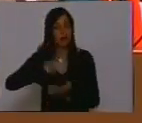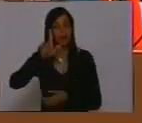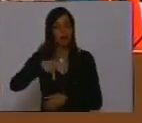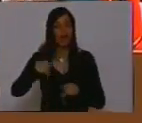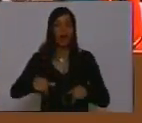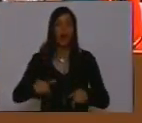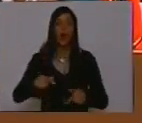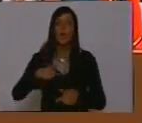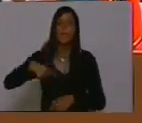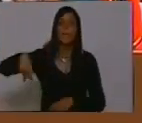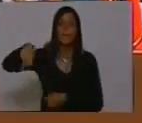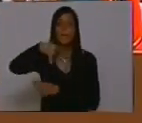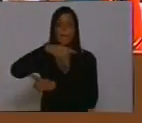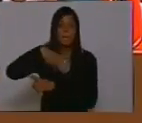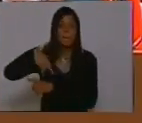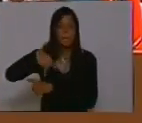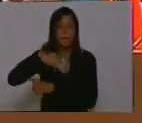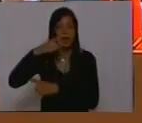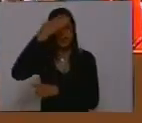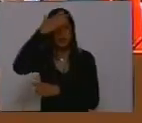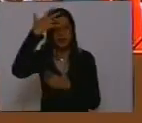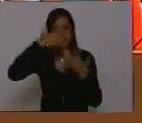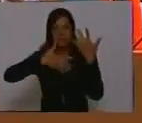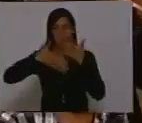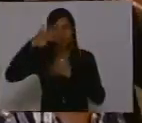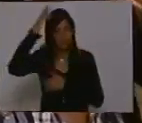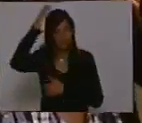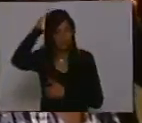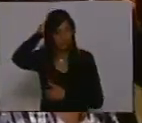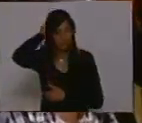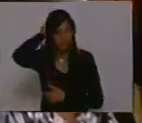Plaza Francisco de Miranda.